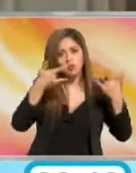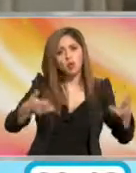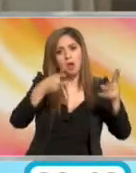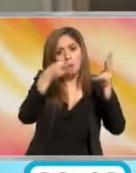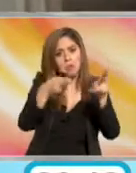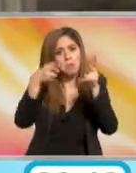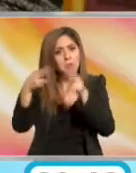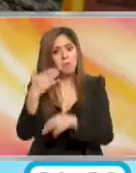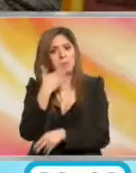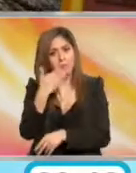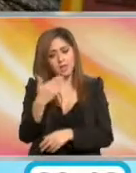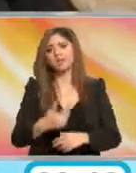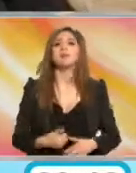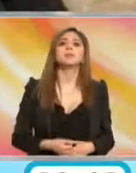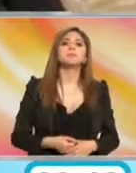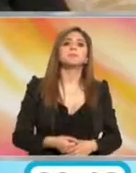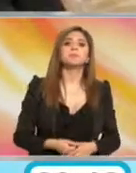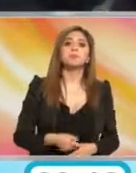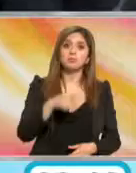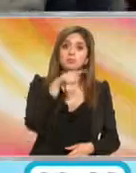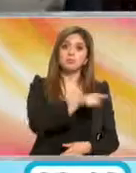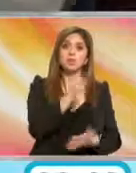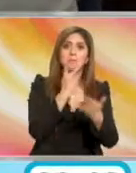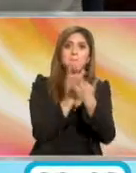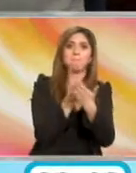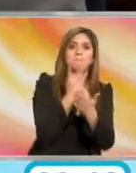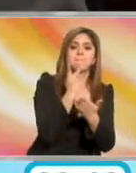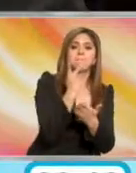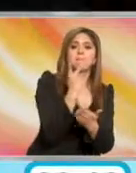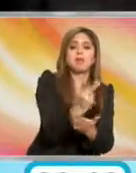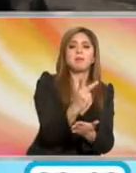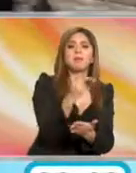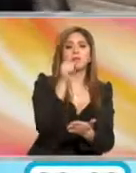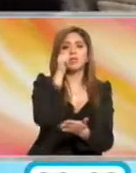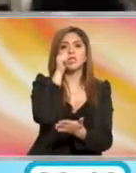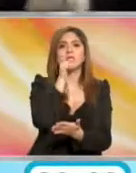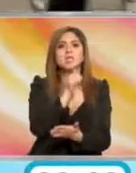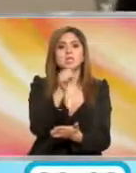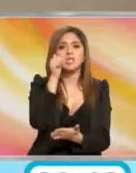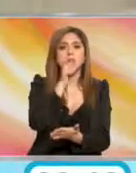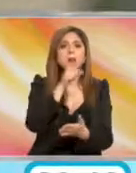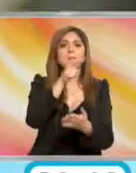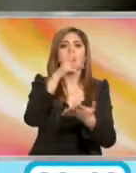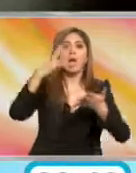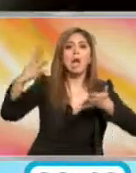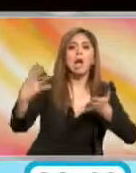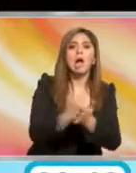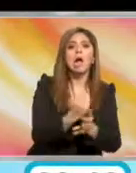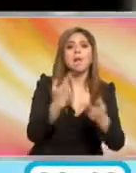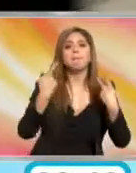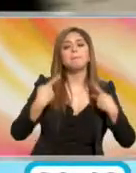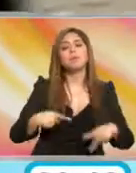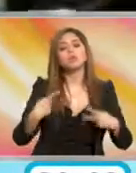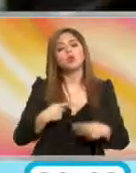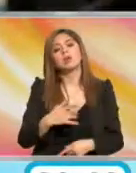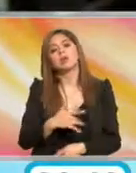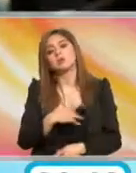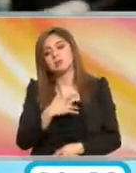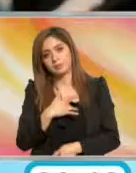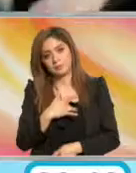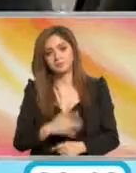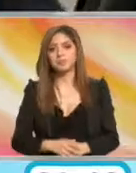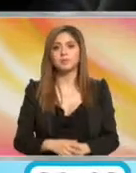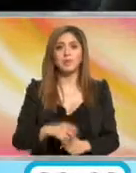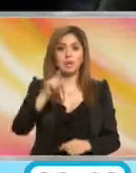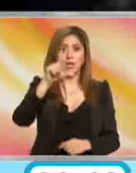y es unos premios Óscares que apelan y acuden a la melancolía, ¿no? Sí, incluso con La La Land, que todo el